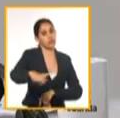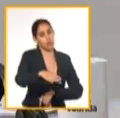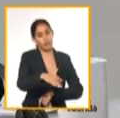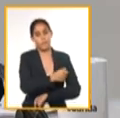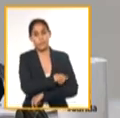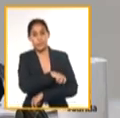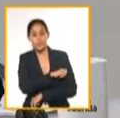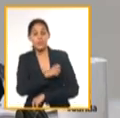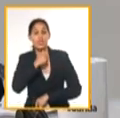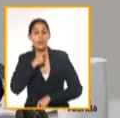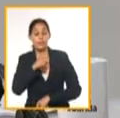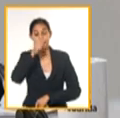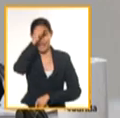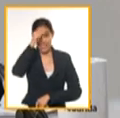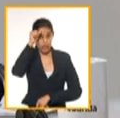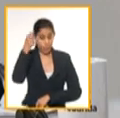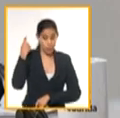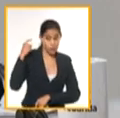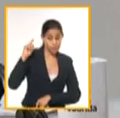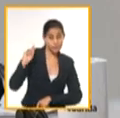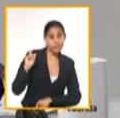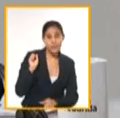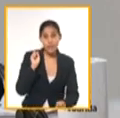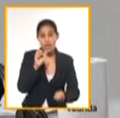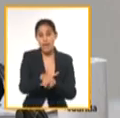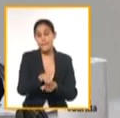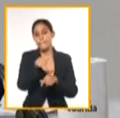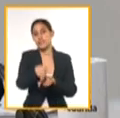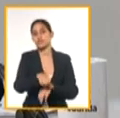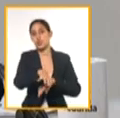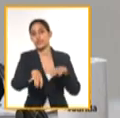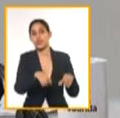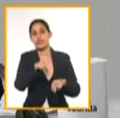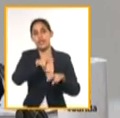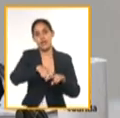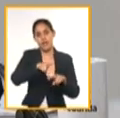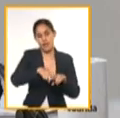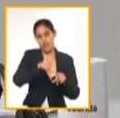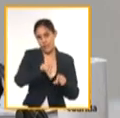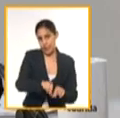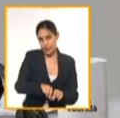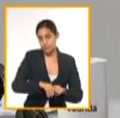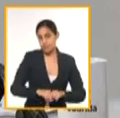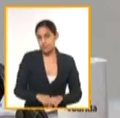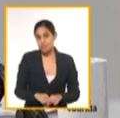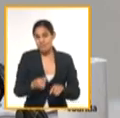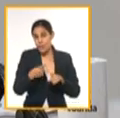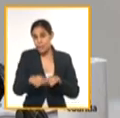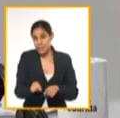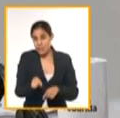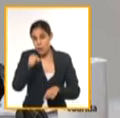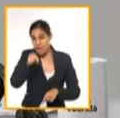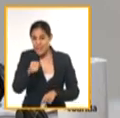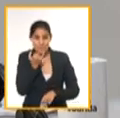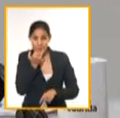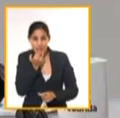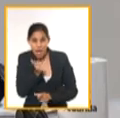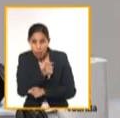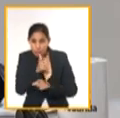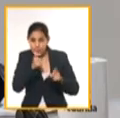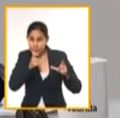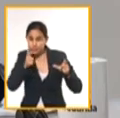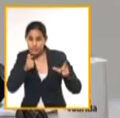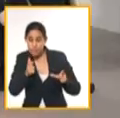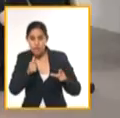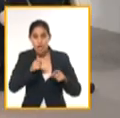incluso comenzó la recuperación de electricidad en la capital, ayer, y fue el día que más afectados hubo en la capital. O sea, en el abasto,